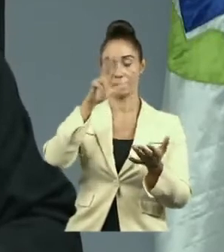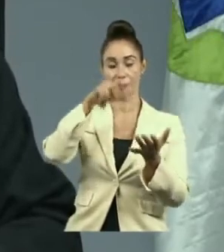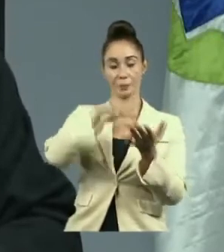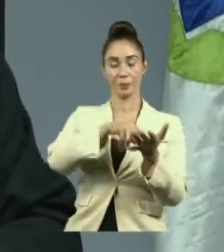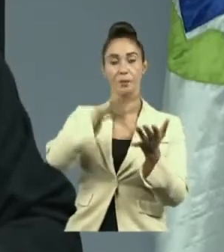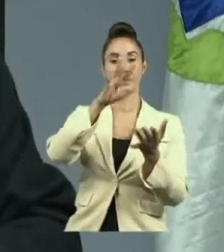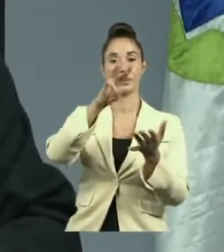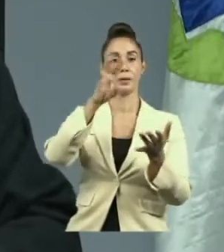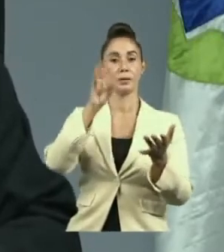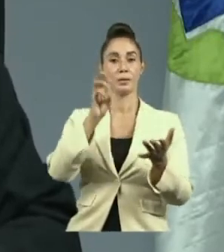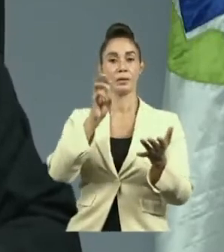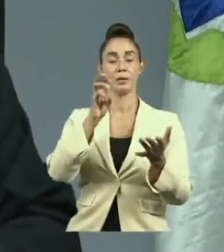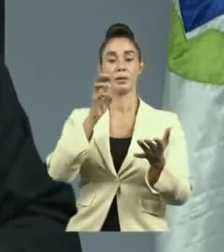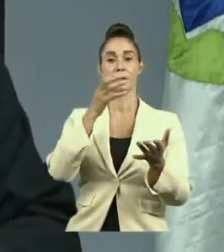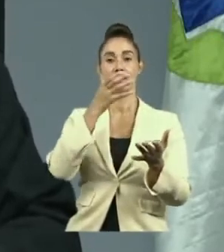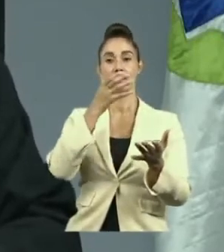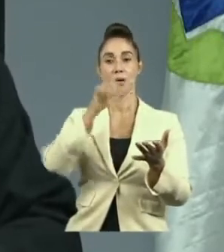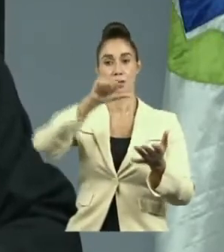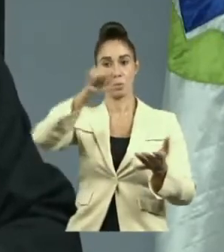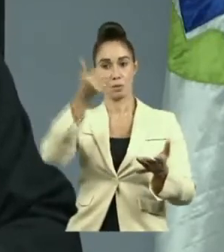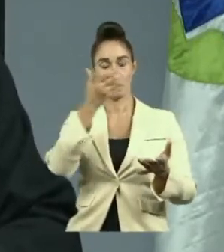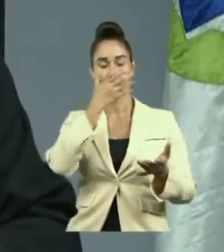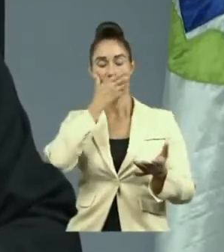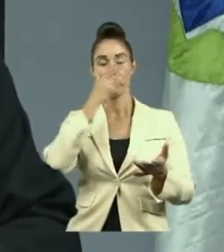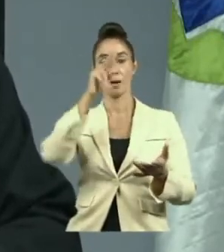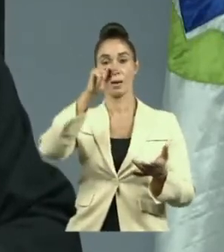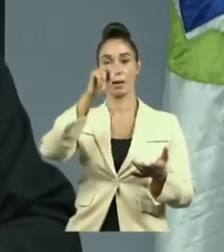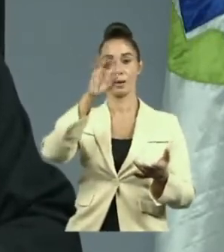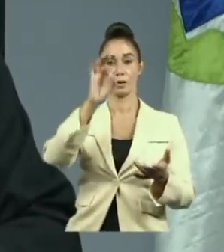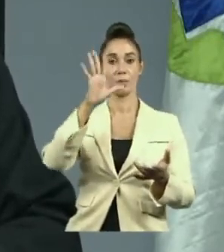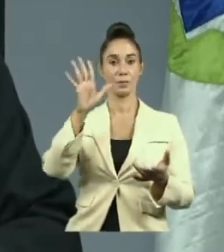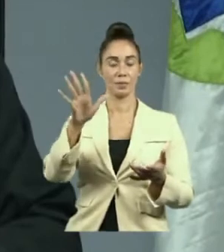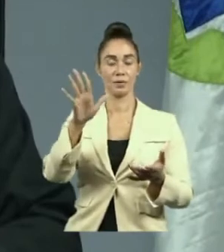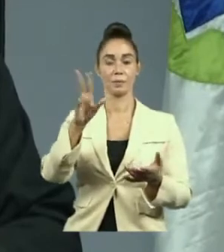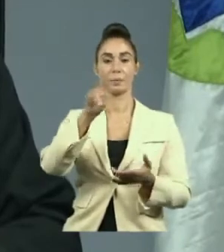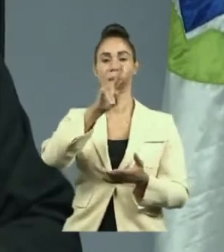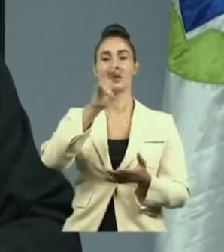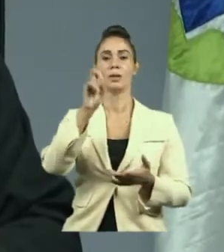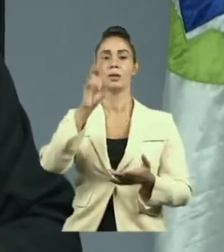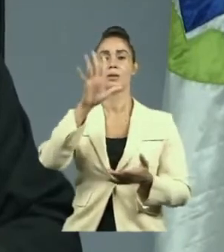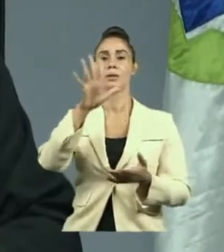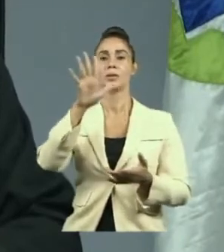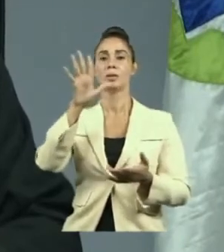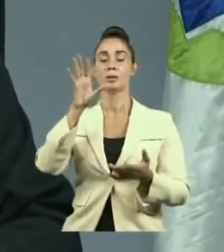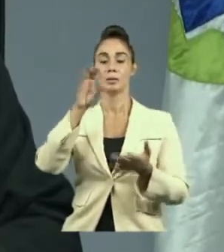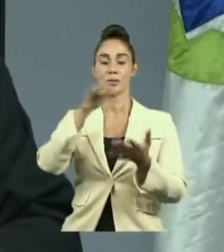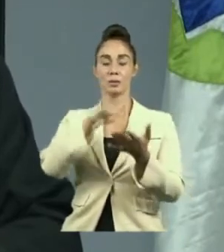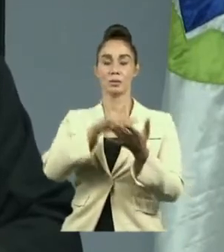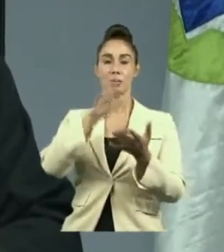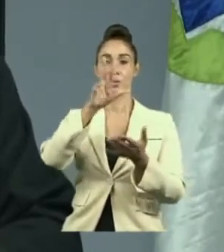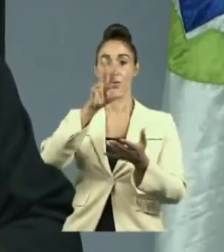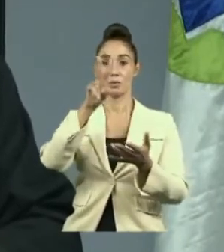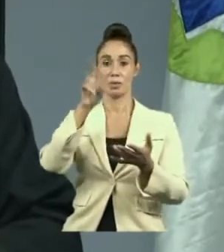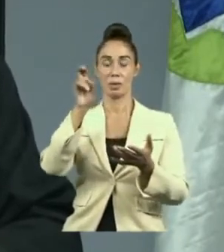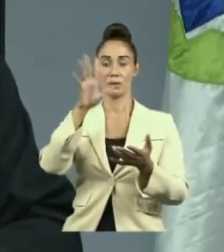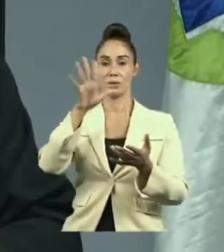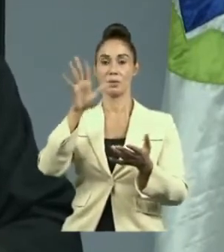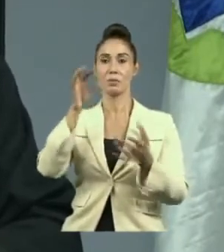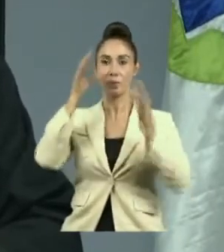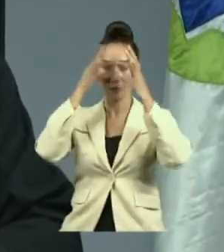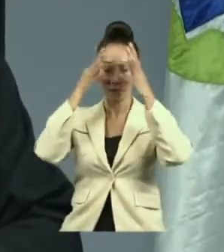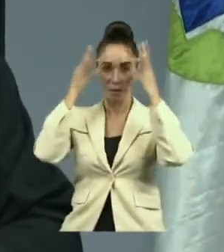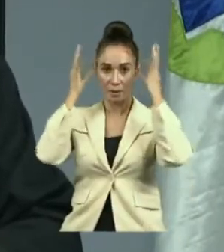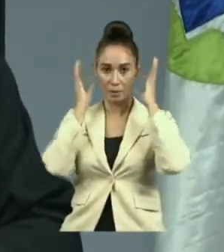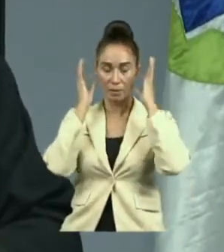650 mascarillas n95 250 lentes desarmados